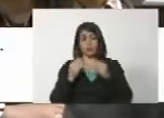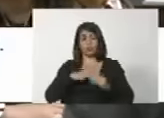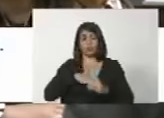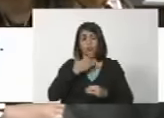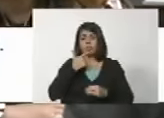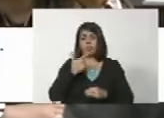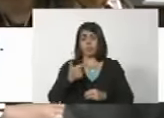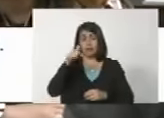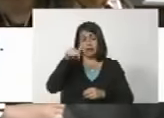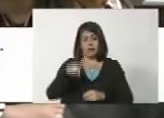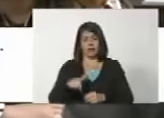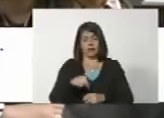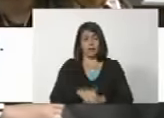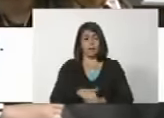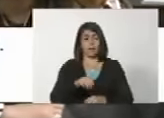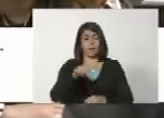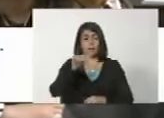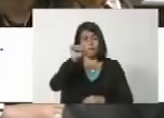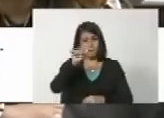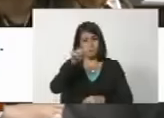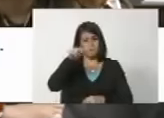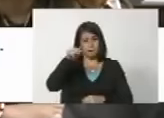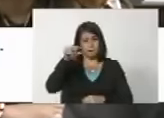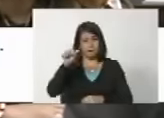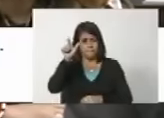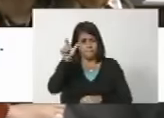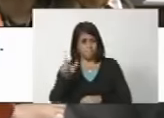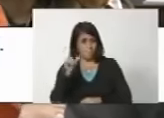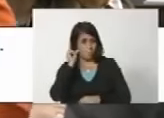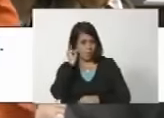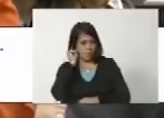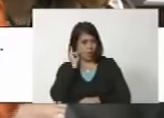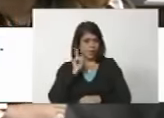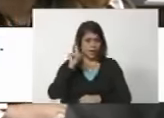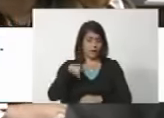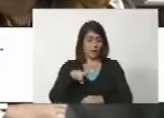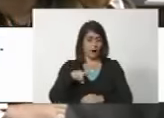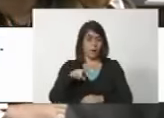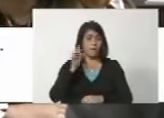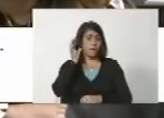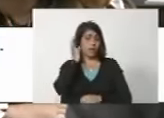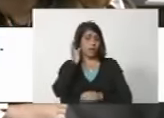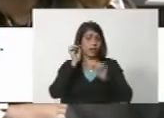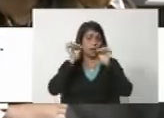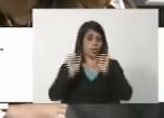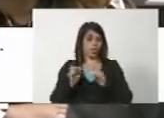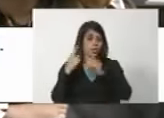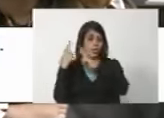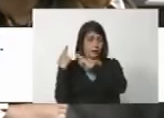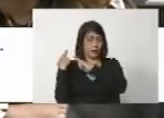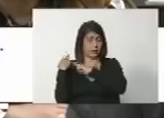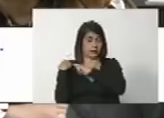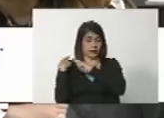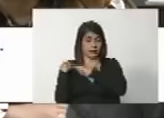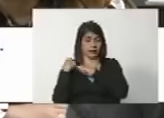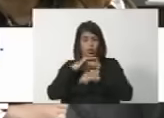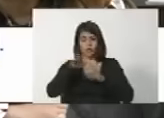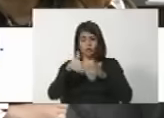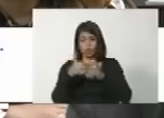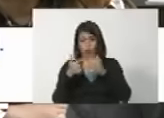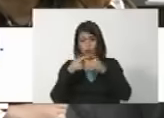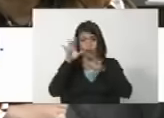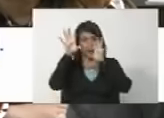poder decir que estas compañeras, que además son mujeres, las mujeres que hoy van a estar al frente de